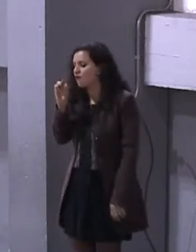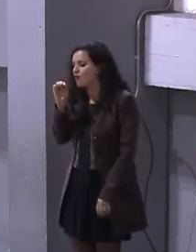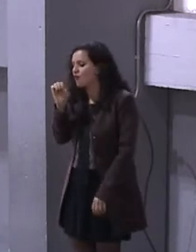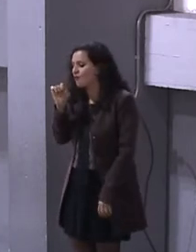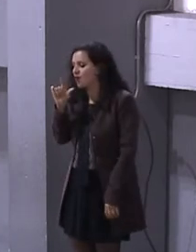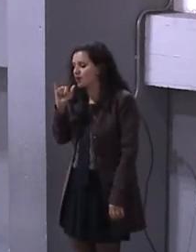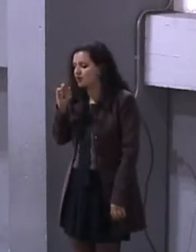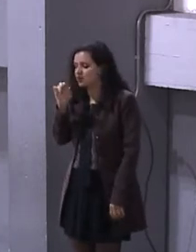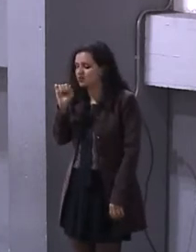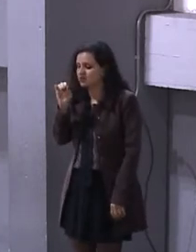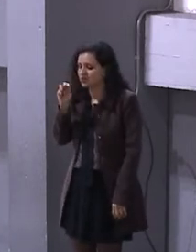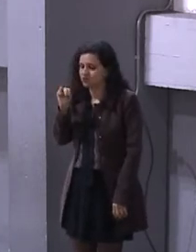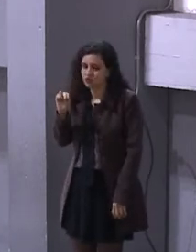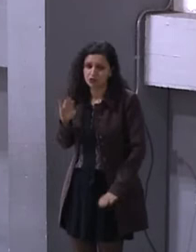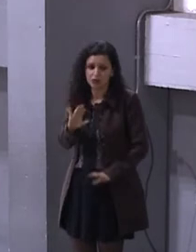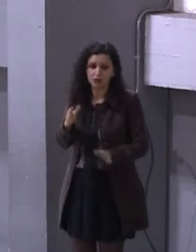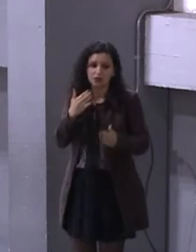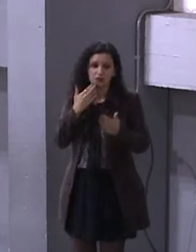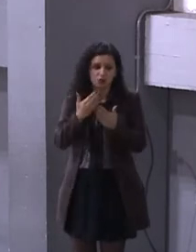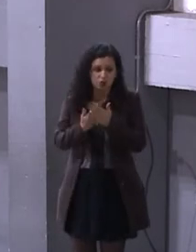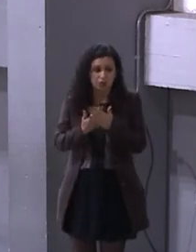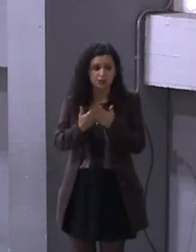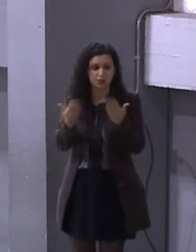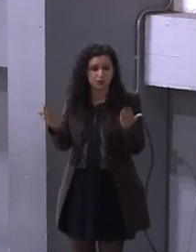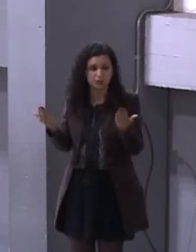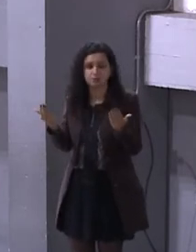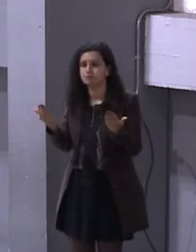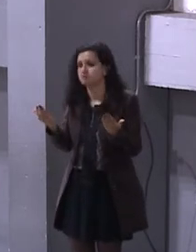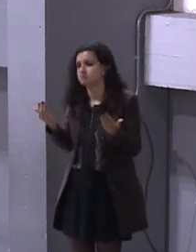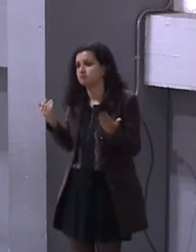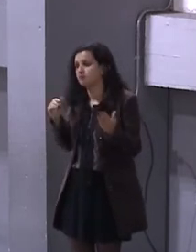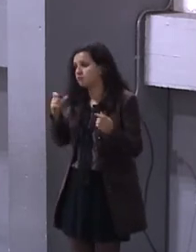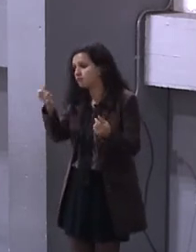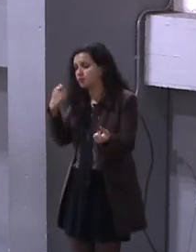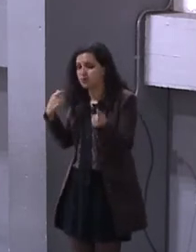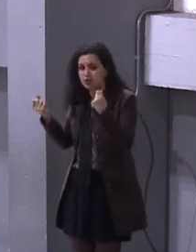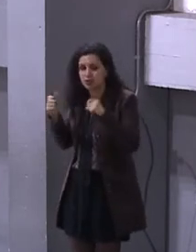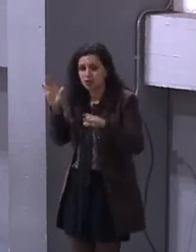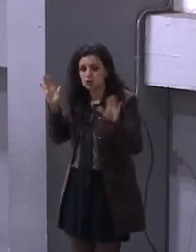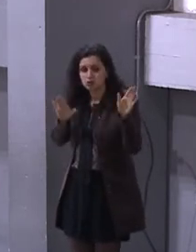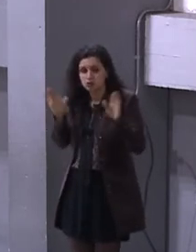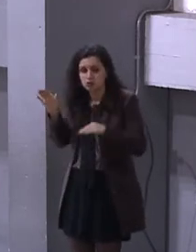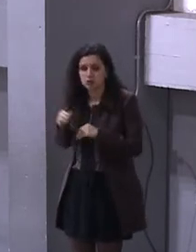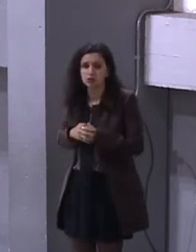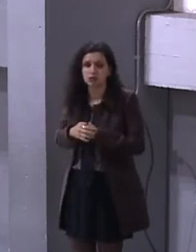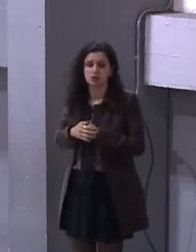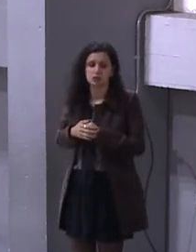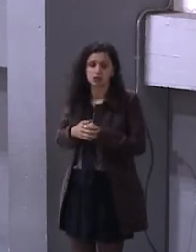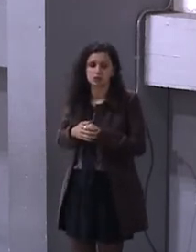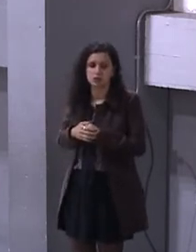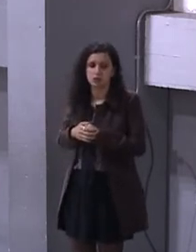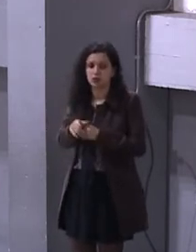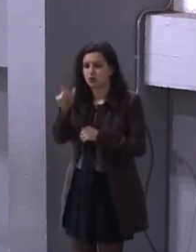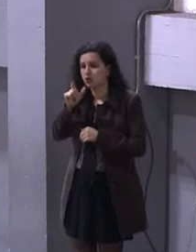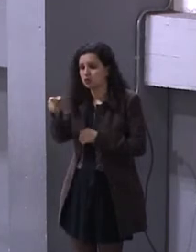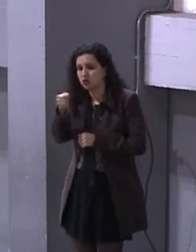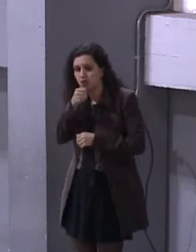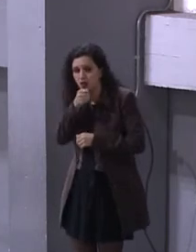docente. Bueno, muchas gracias. Entonces vamos a dar paso a pues preguntas, intervenciones de